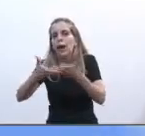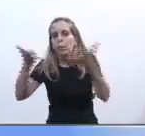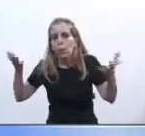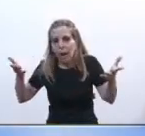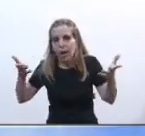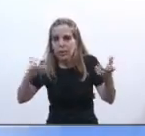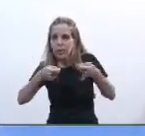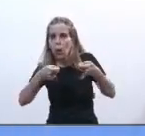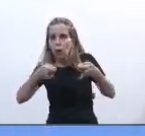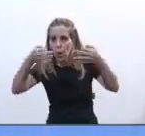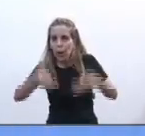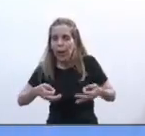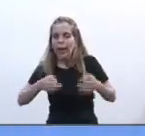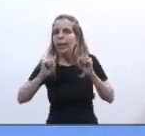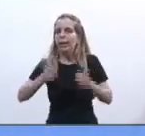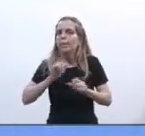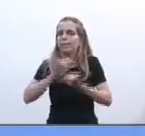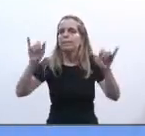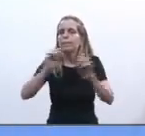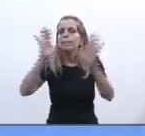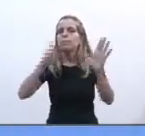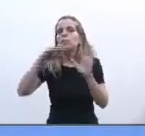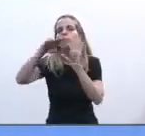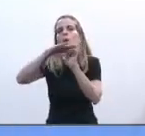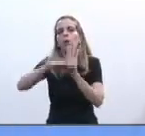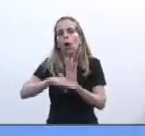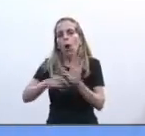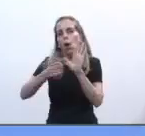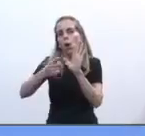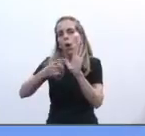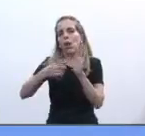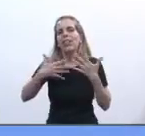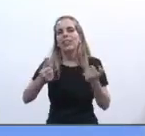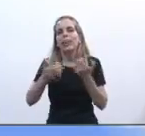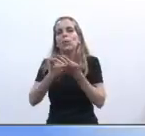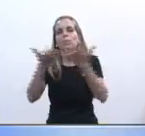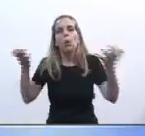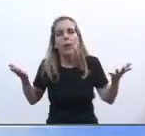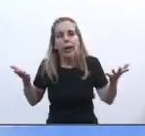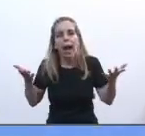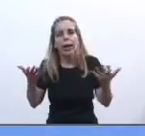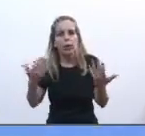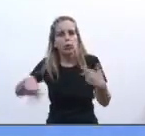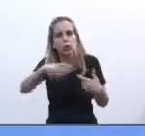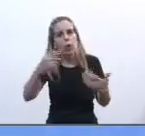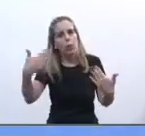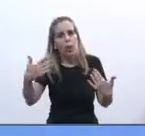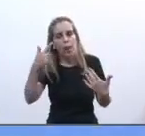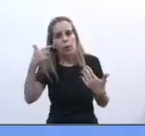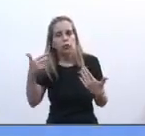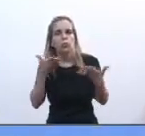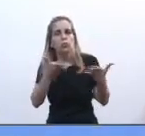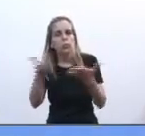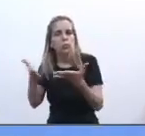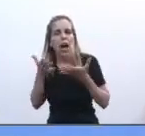además se defina claramente un protocolo de salud pública que nos permita asistir a las mujeres